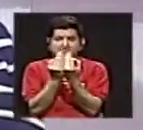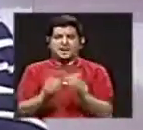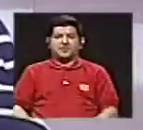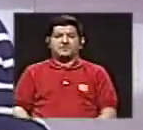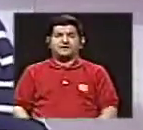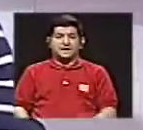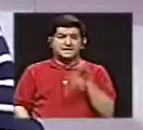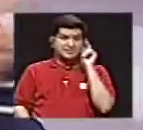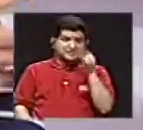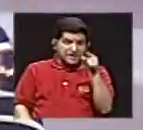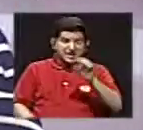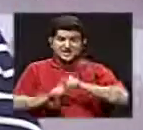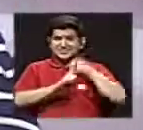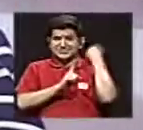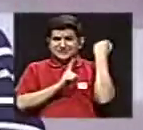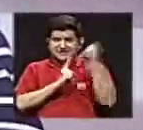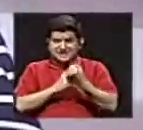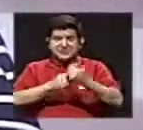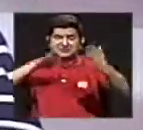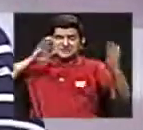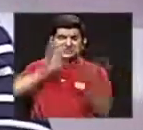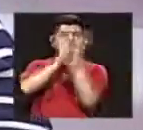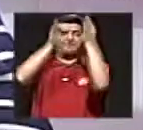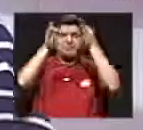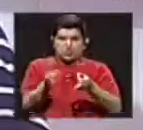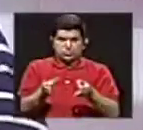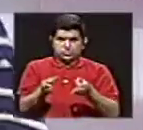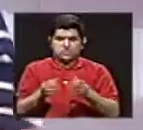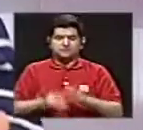están llamadas a comparecer a un juicio.